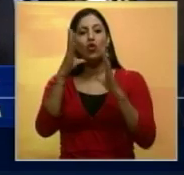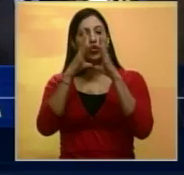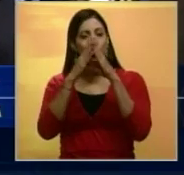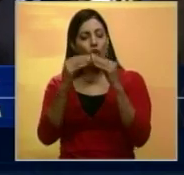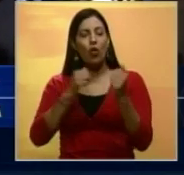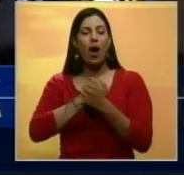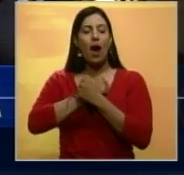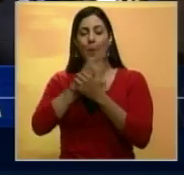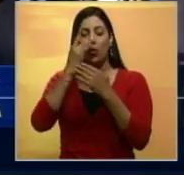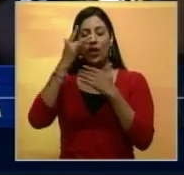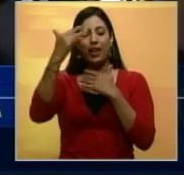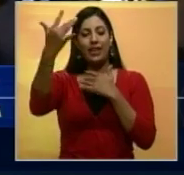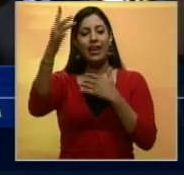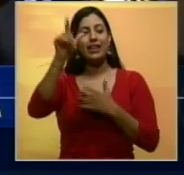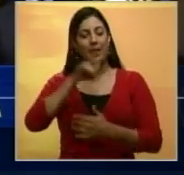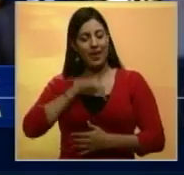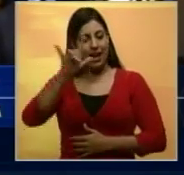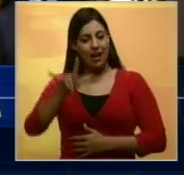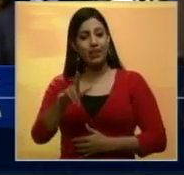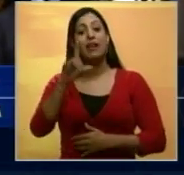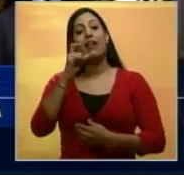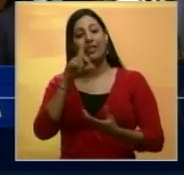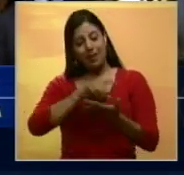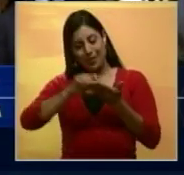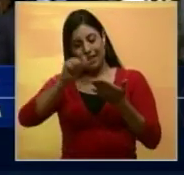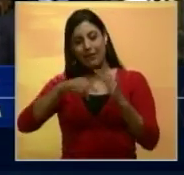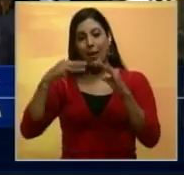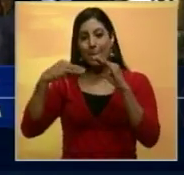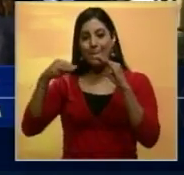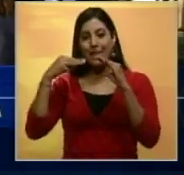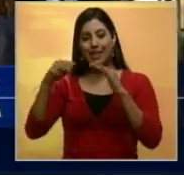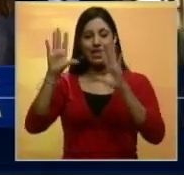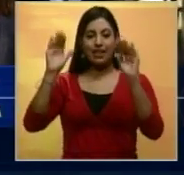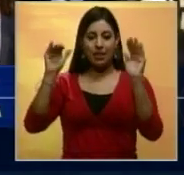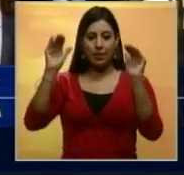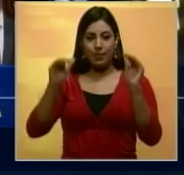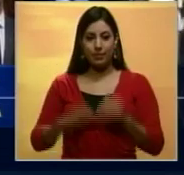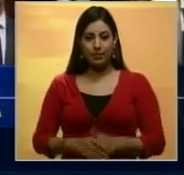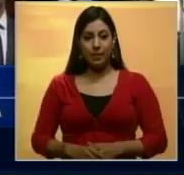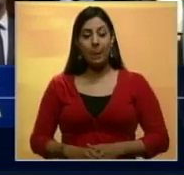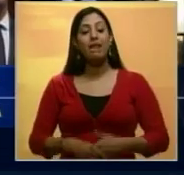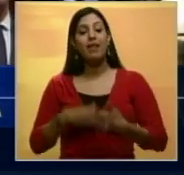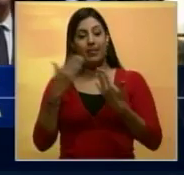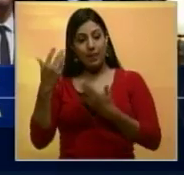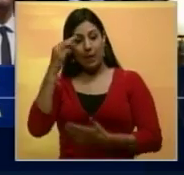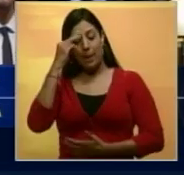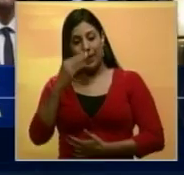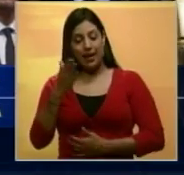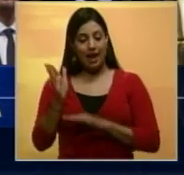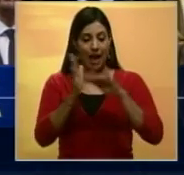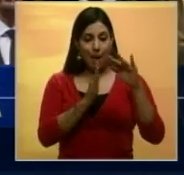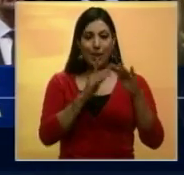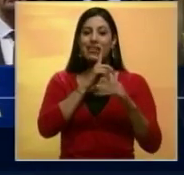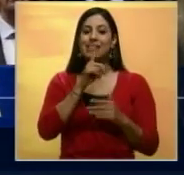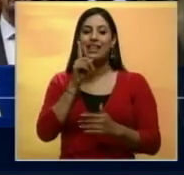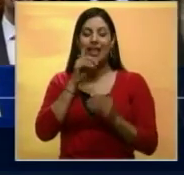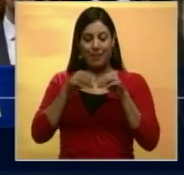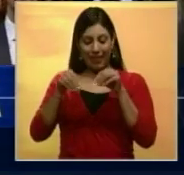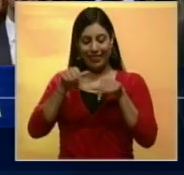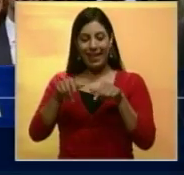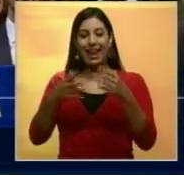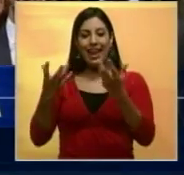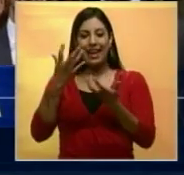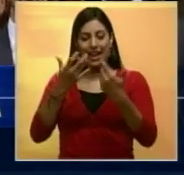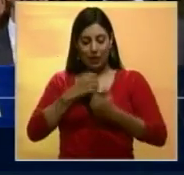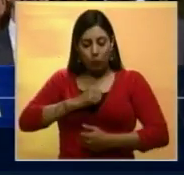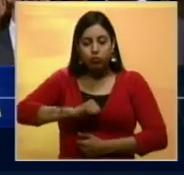Amor Eterno y Querida, además de escribirle mensajes de despedida. En Michoacán, por su parte, la llamada Tierra Caliente